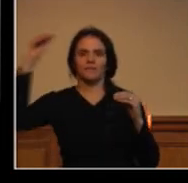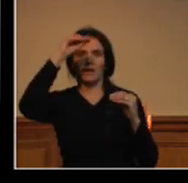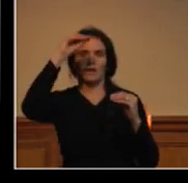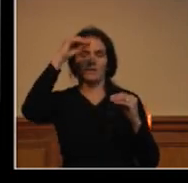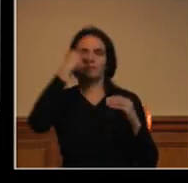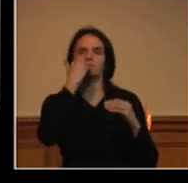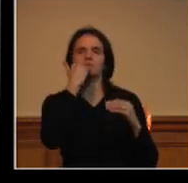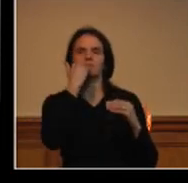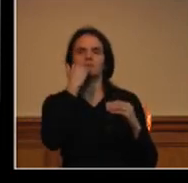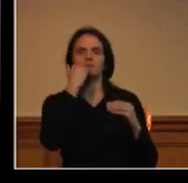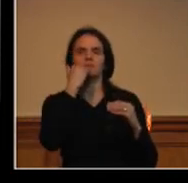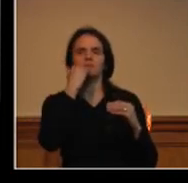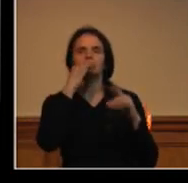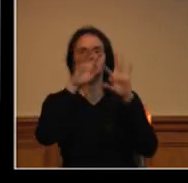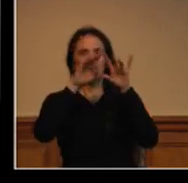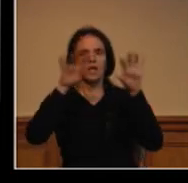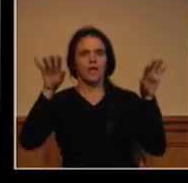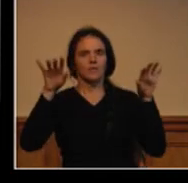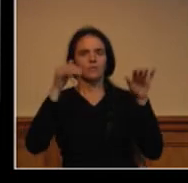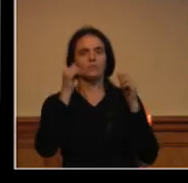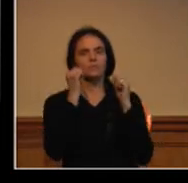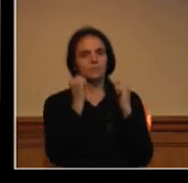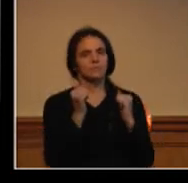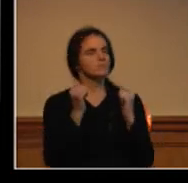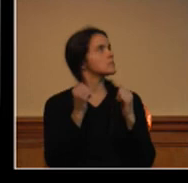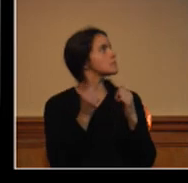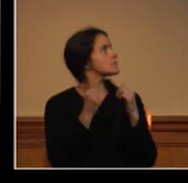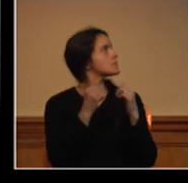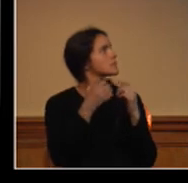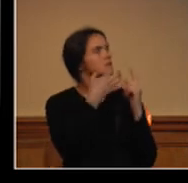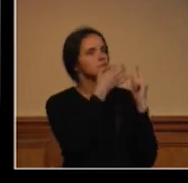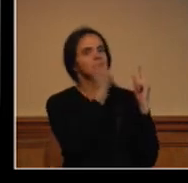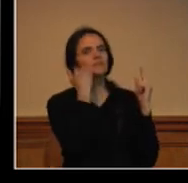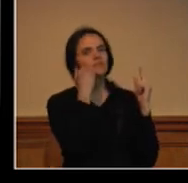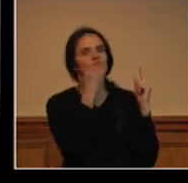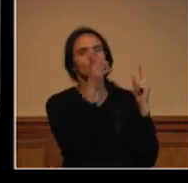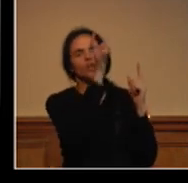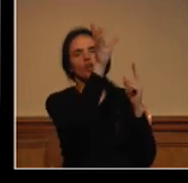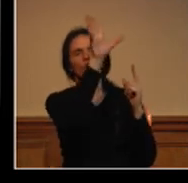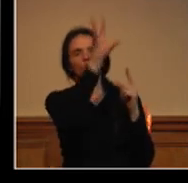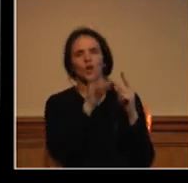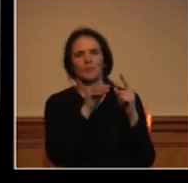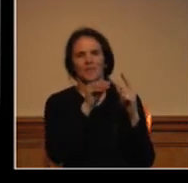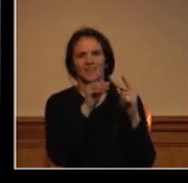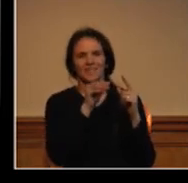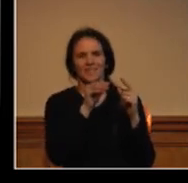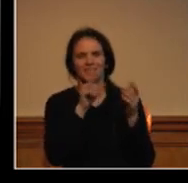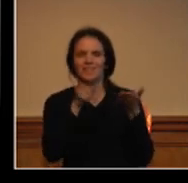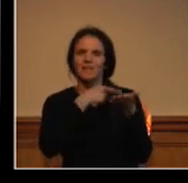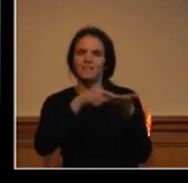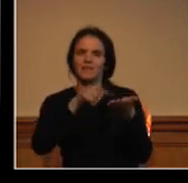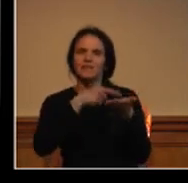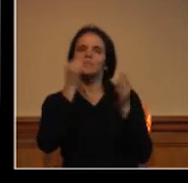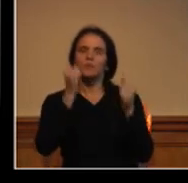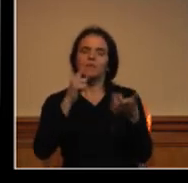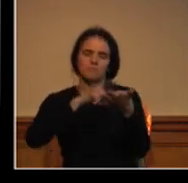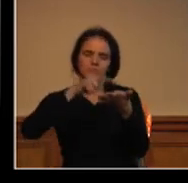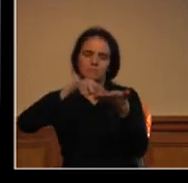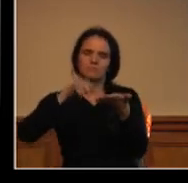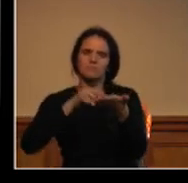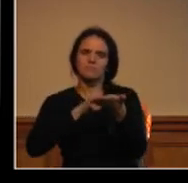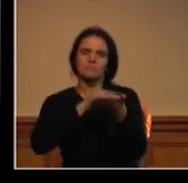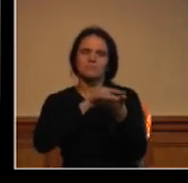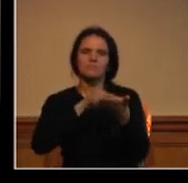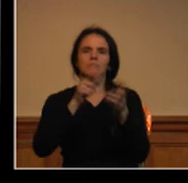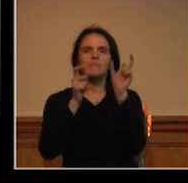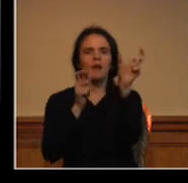pantalla, activar el teclado, y podemos pedirle al niño que copie esa palabra. En los tablets ustedes van a poder tocar la palabra